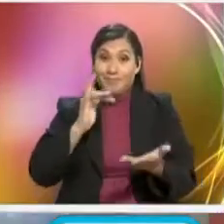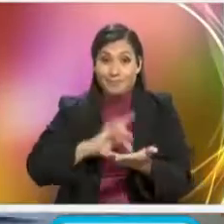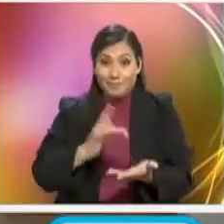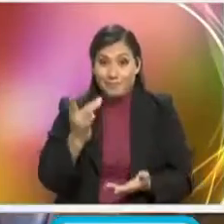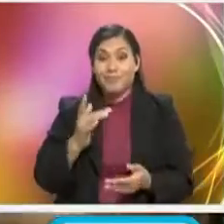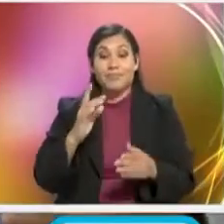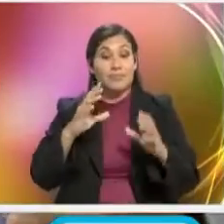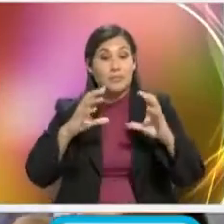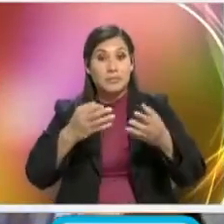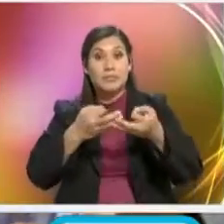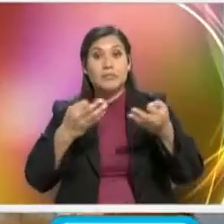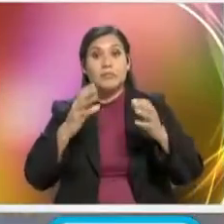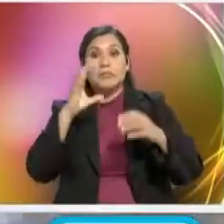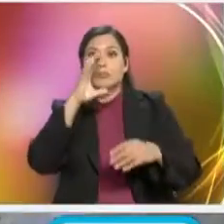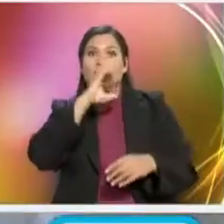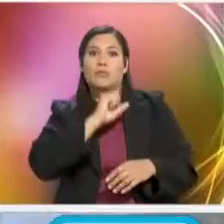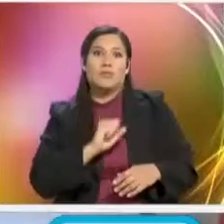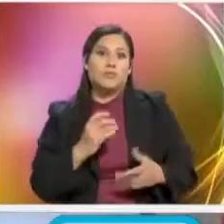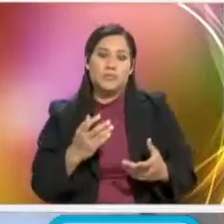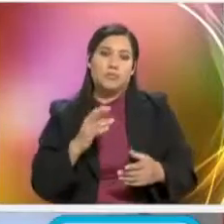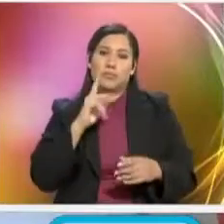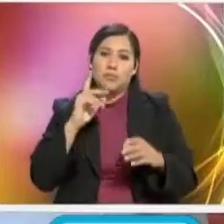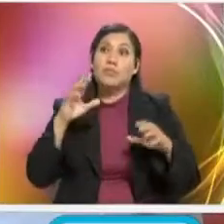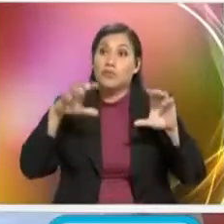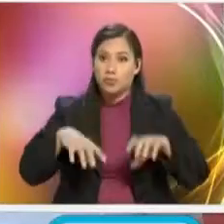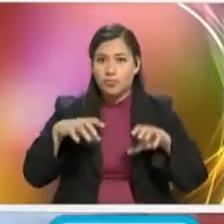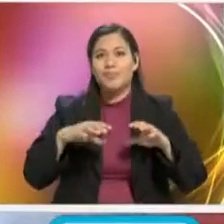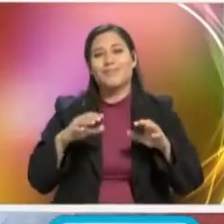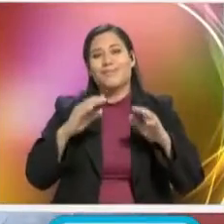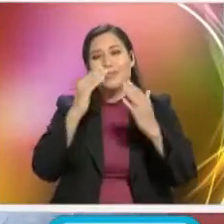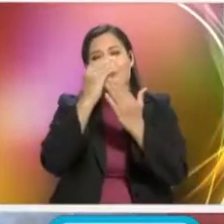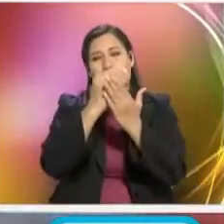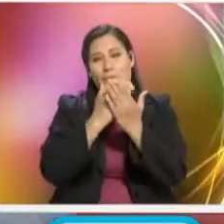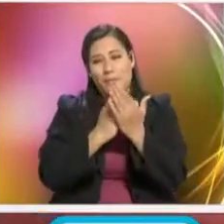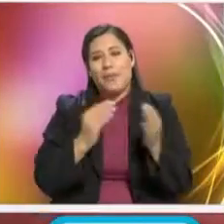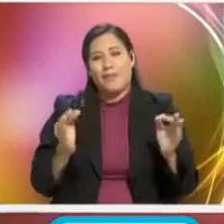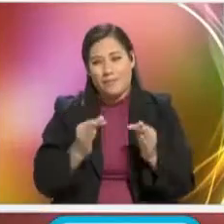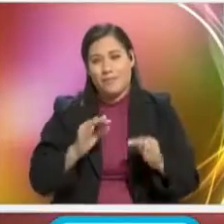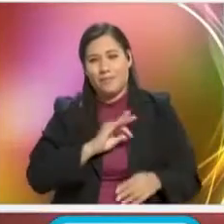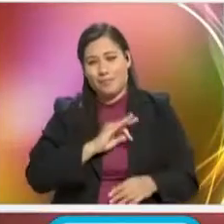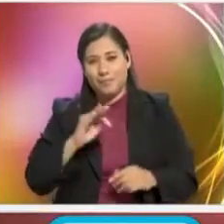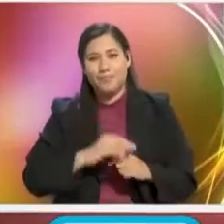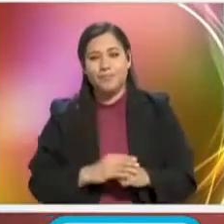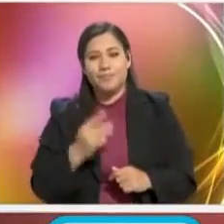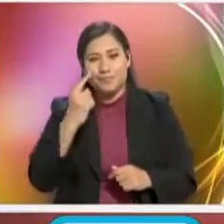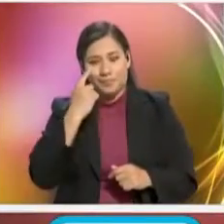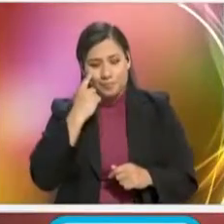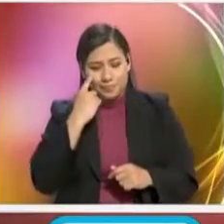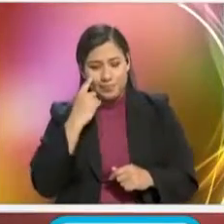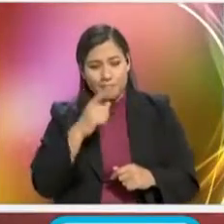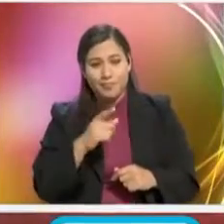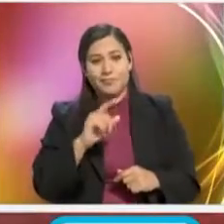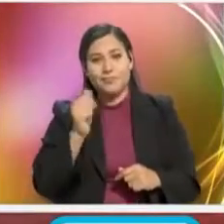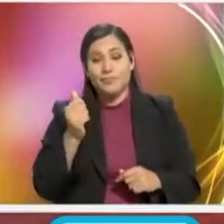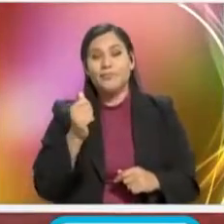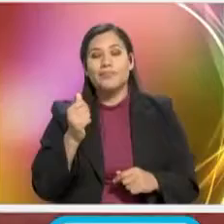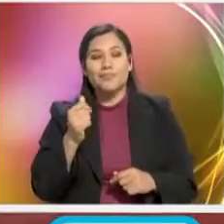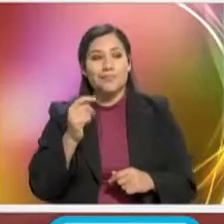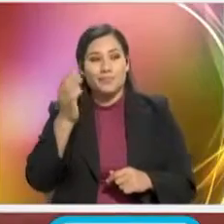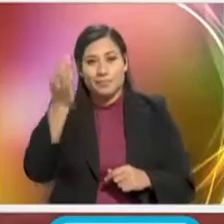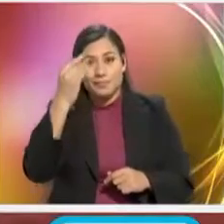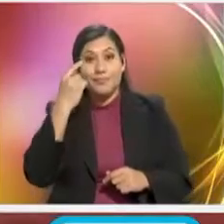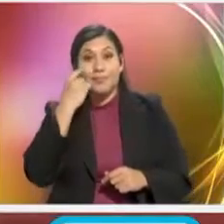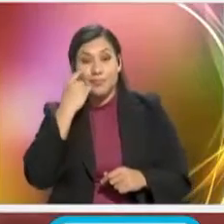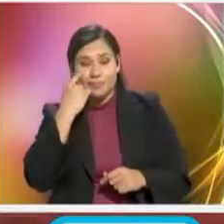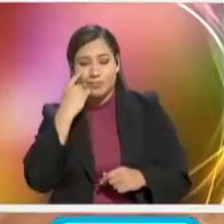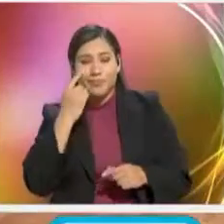hay, insisto, el resto de los fenómenos que nos maravillan. Y vamos a ver, entonces, para conquistar para que nos conquiste el A ver. ojo, ¿no? Que de la